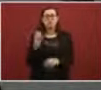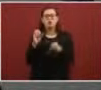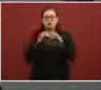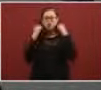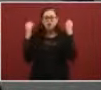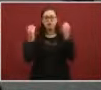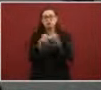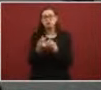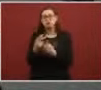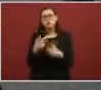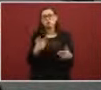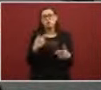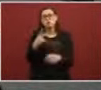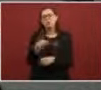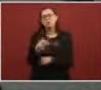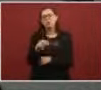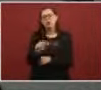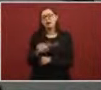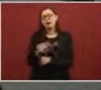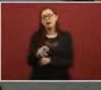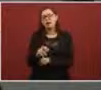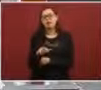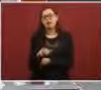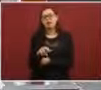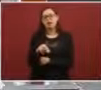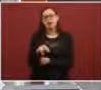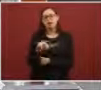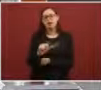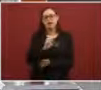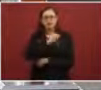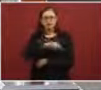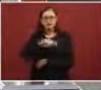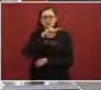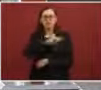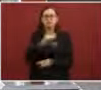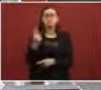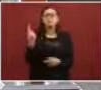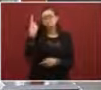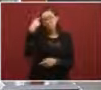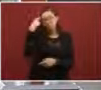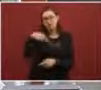de Salud, ambos con el objetivo de garantizar el abasto de